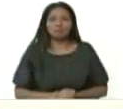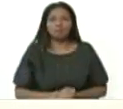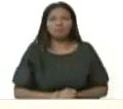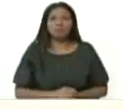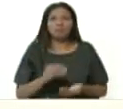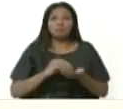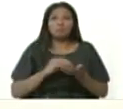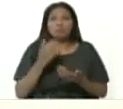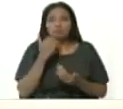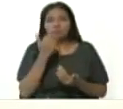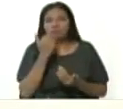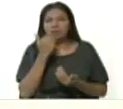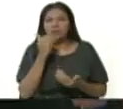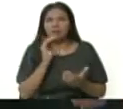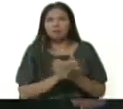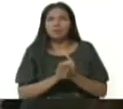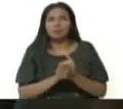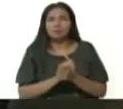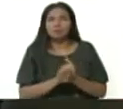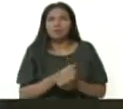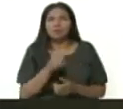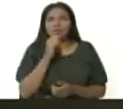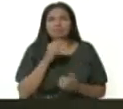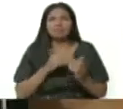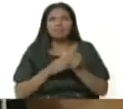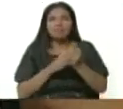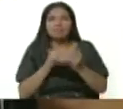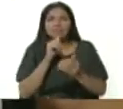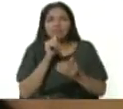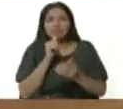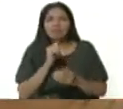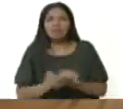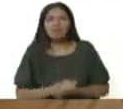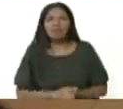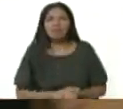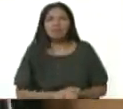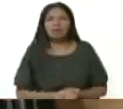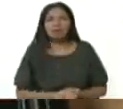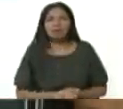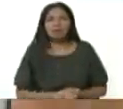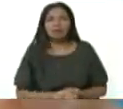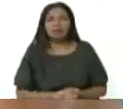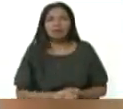Pon la cámara cerca, mi compadre. ¿Quién dirige la cámara aquí? Uribe.